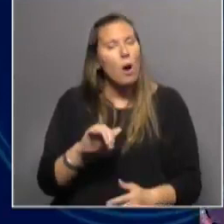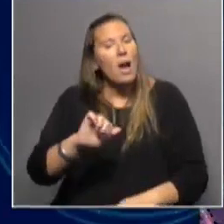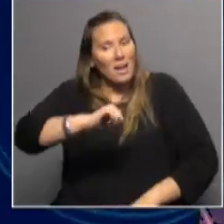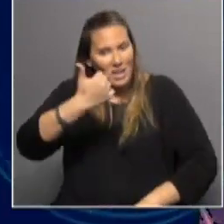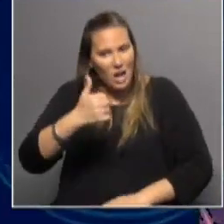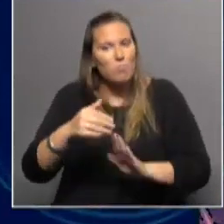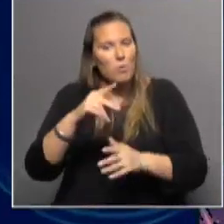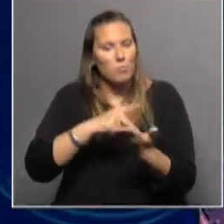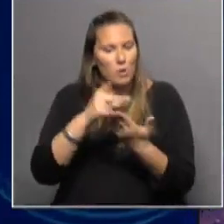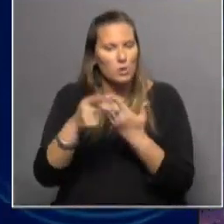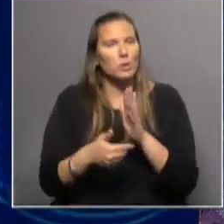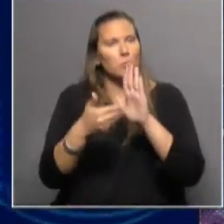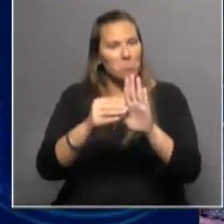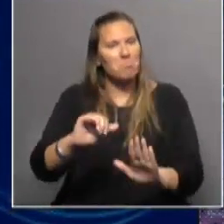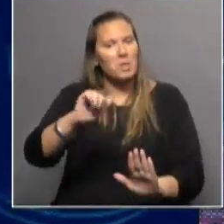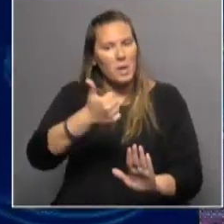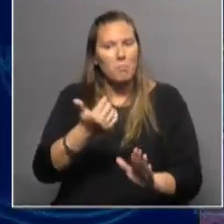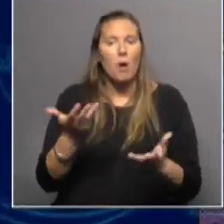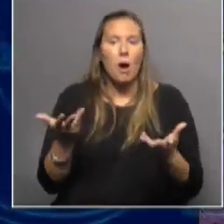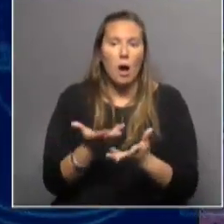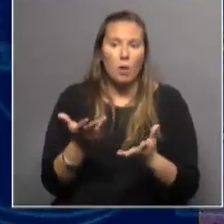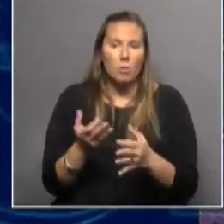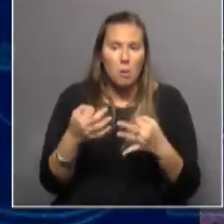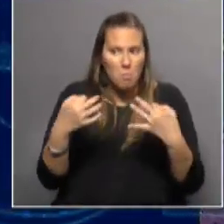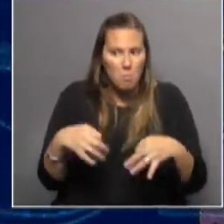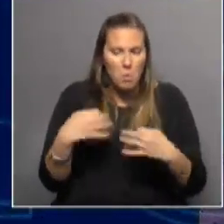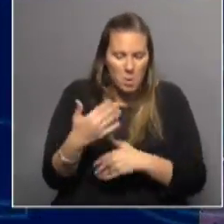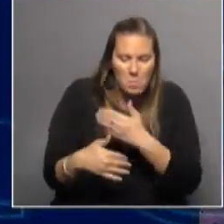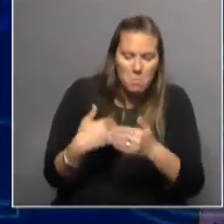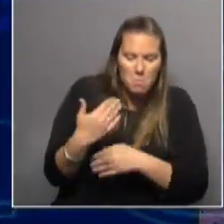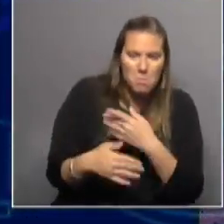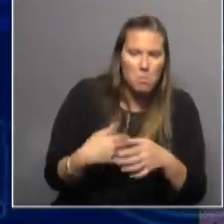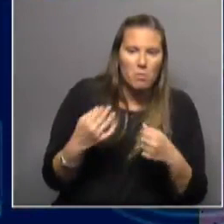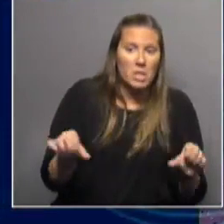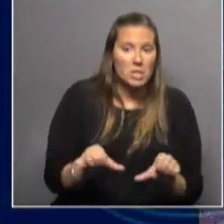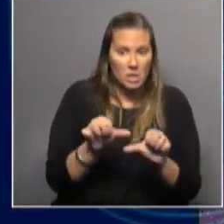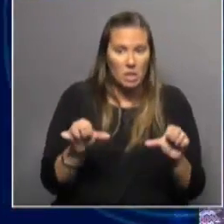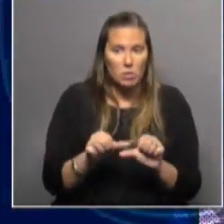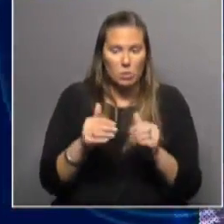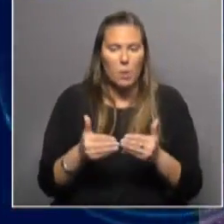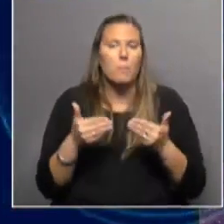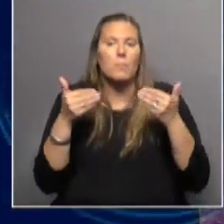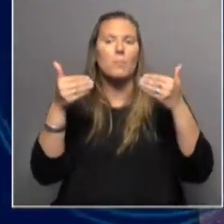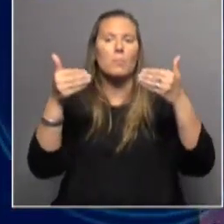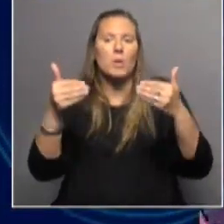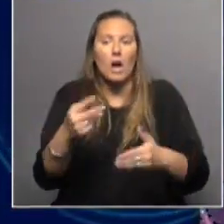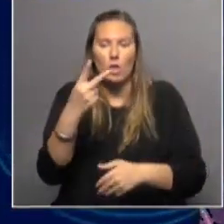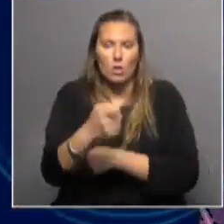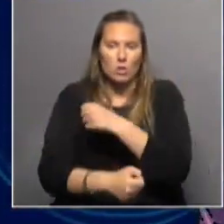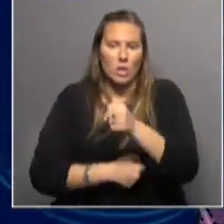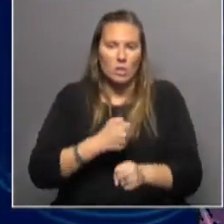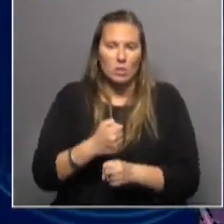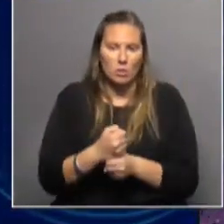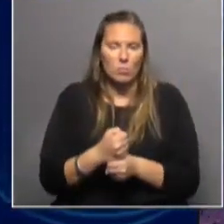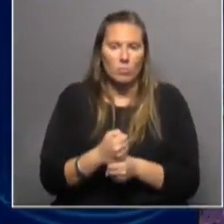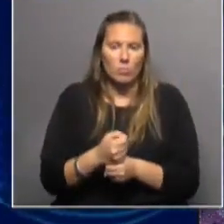presentamos y que ahora como fue muy bien llevado adelante se va a prorrogar nuevamente por dos años más